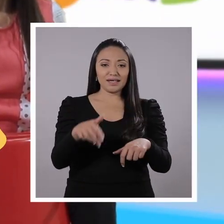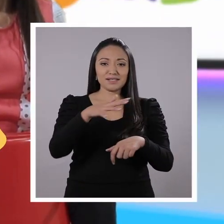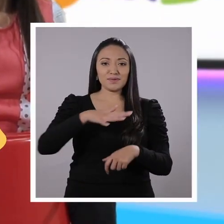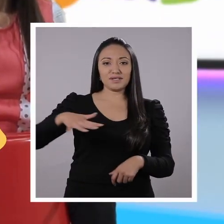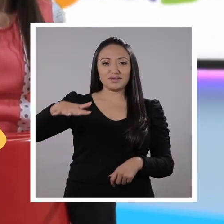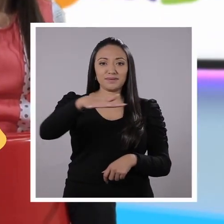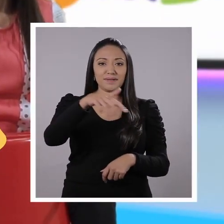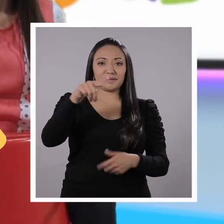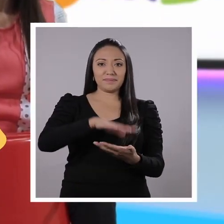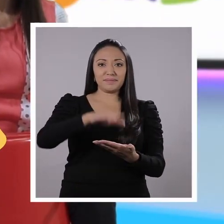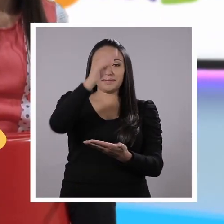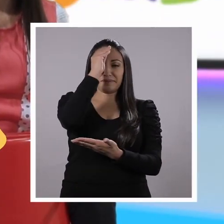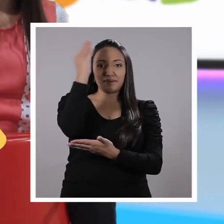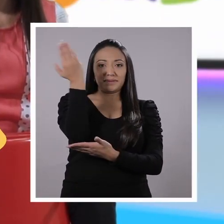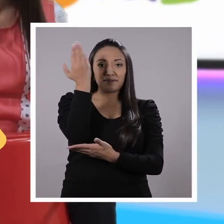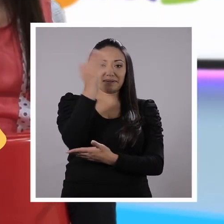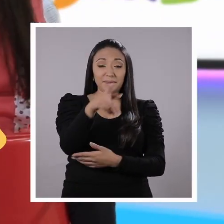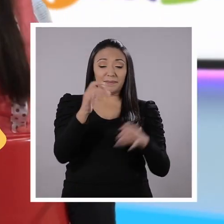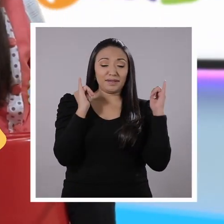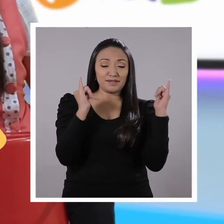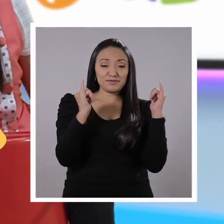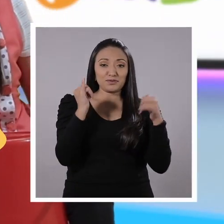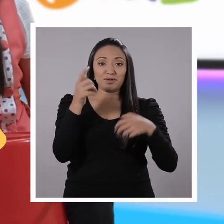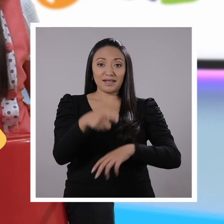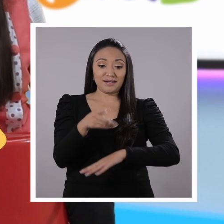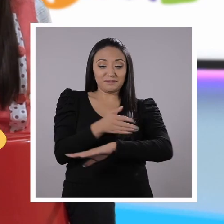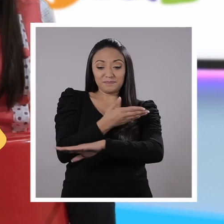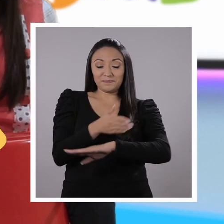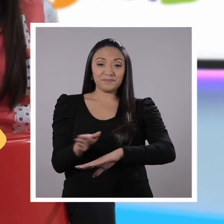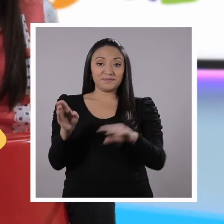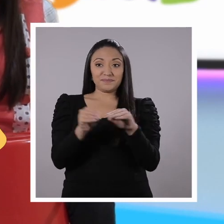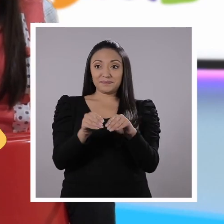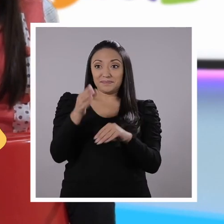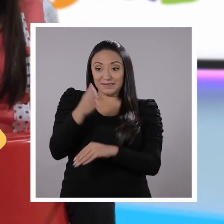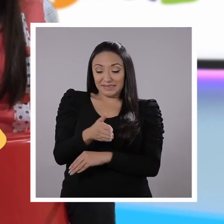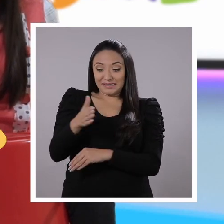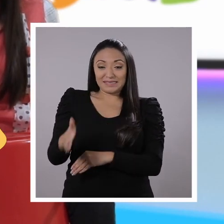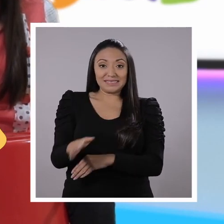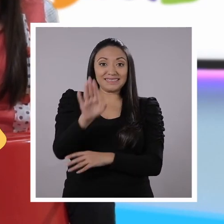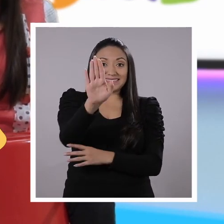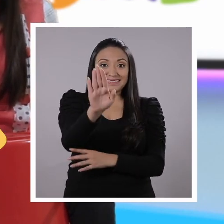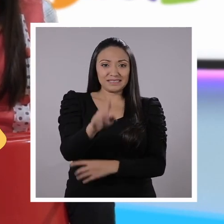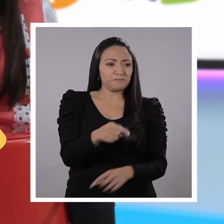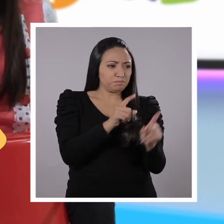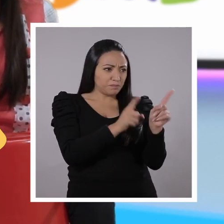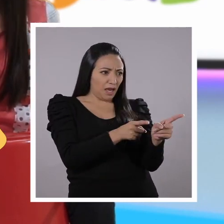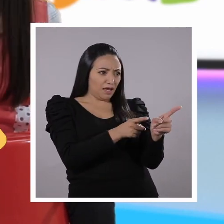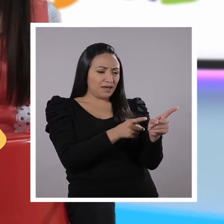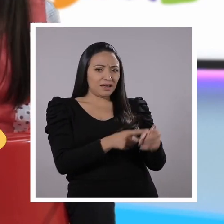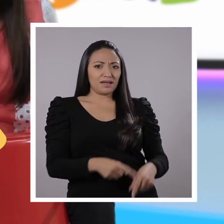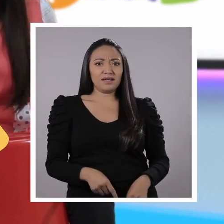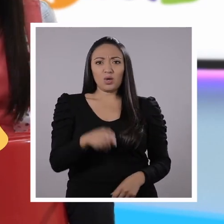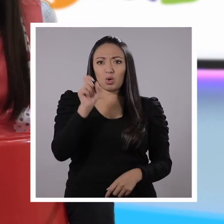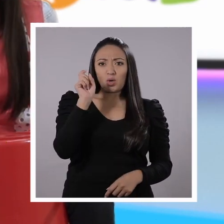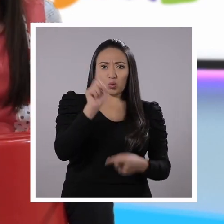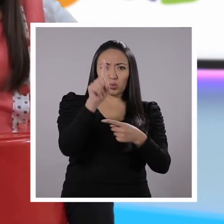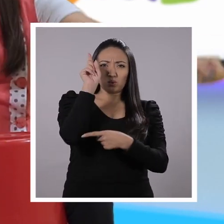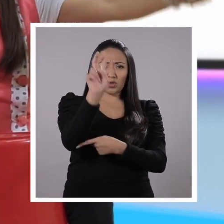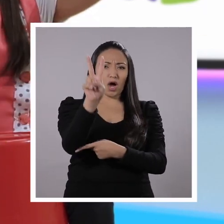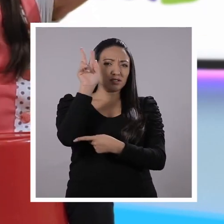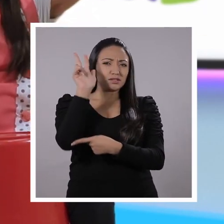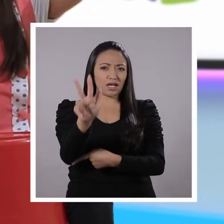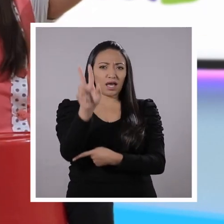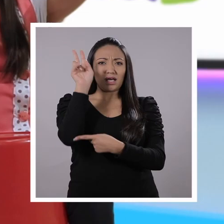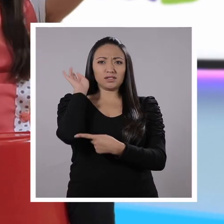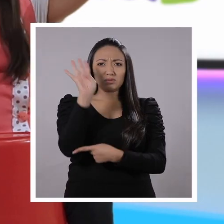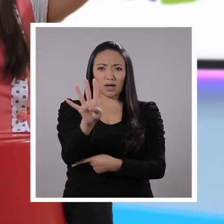En Aprender la Tele vamos a disfrutar de este hip hop para los más pequeños. Así que, profe Monse, cuéntalo. ¡Vamos!